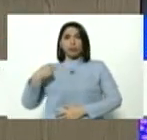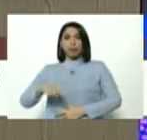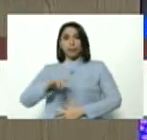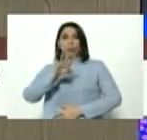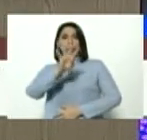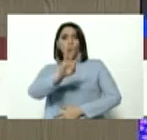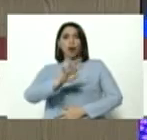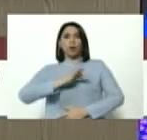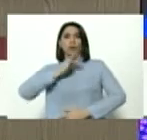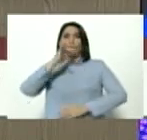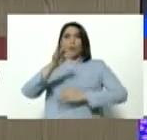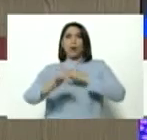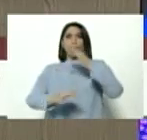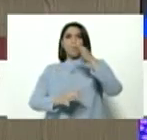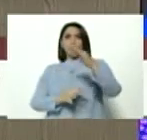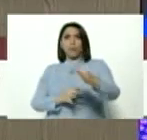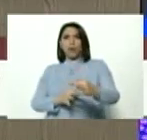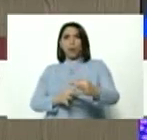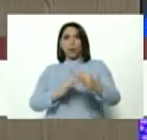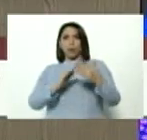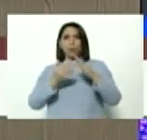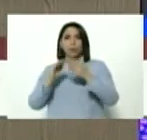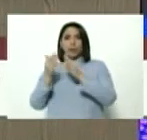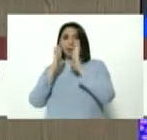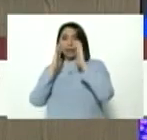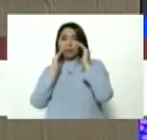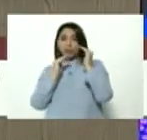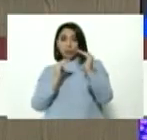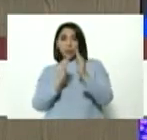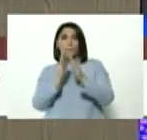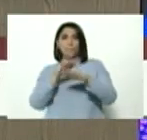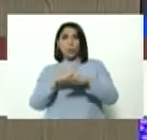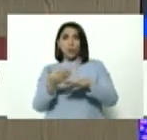transmisión comunitaria. Atención, porque de